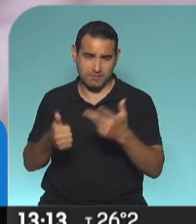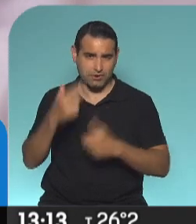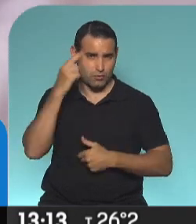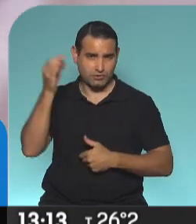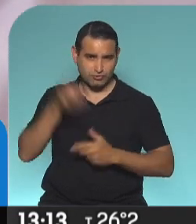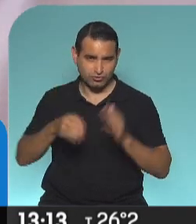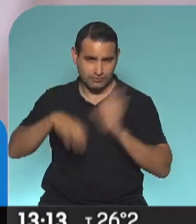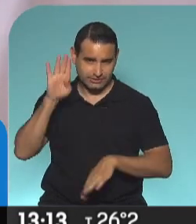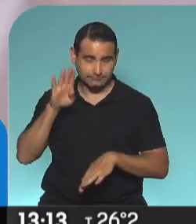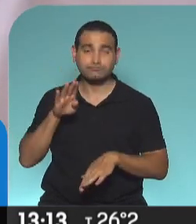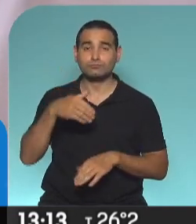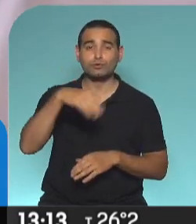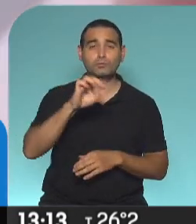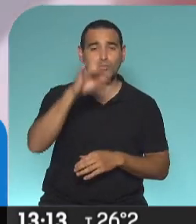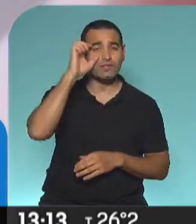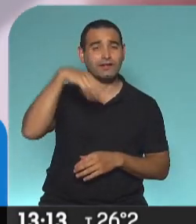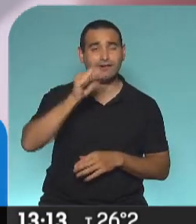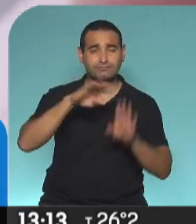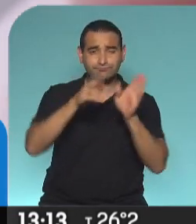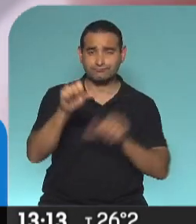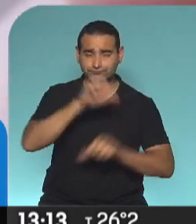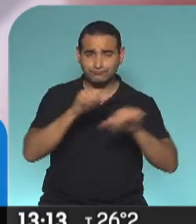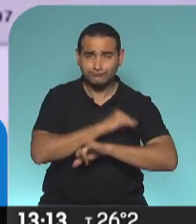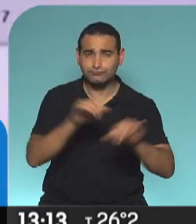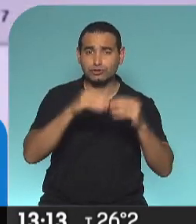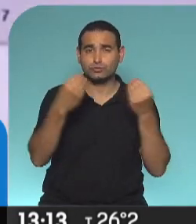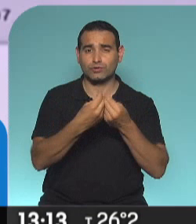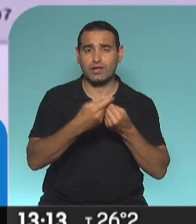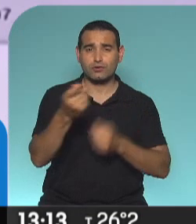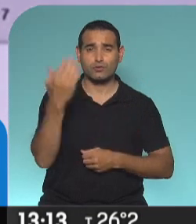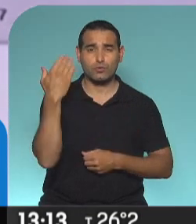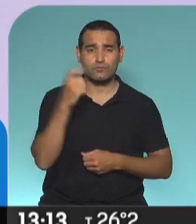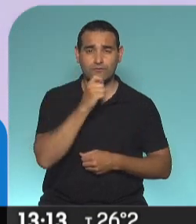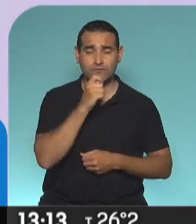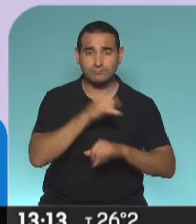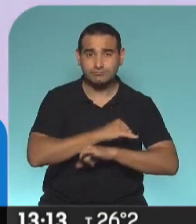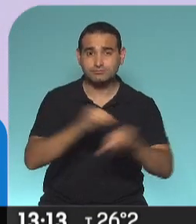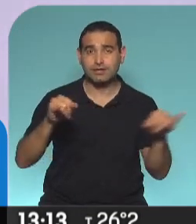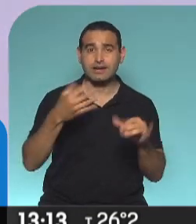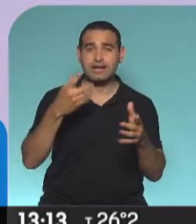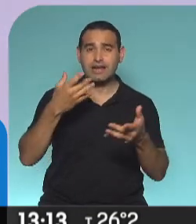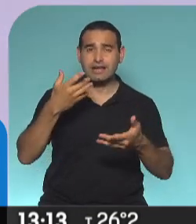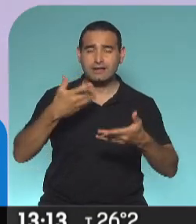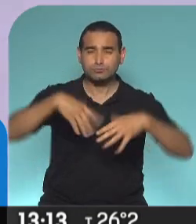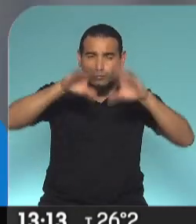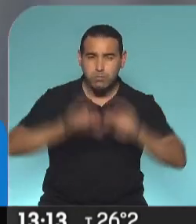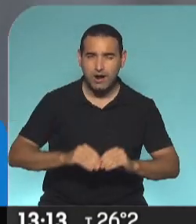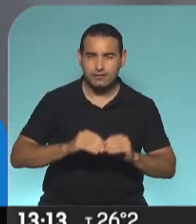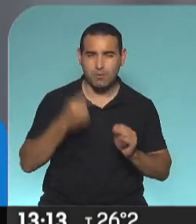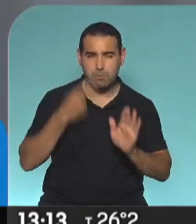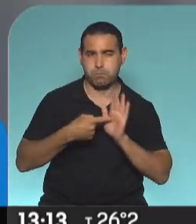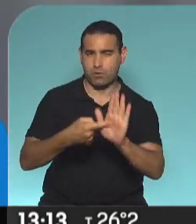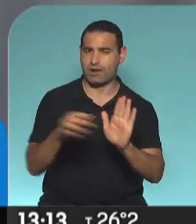de efectividad moderna presentó sus resultados mediante un comunicado de prensa no publicó por el momento el estudio científico completo que fue